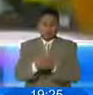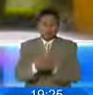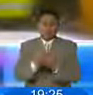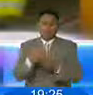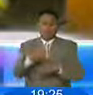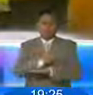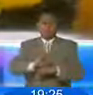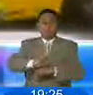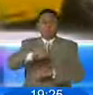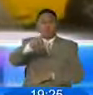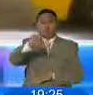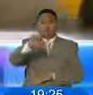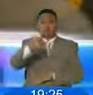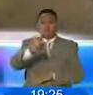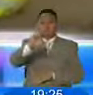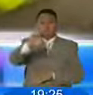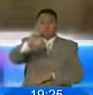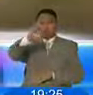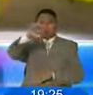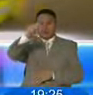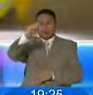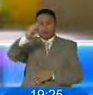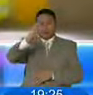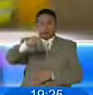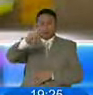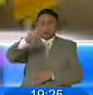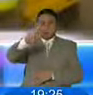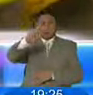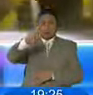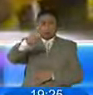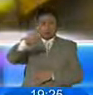parroquia La Esperanza, vía Quevedo-Valencia.